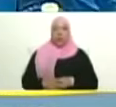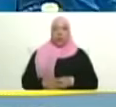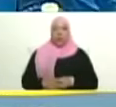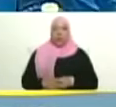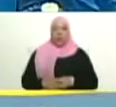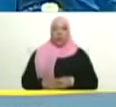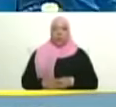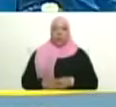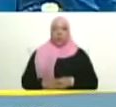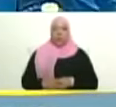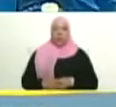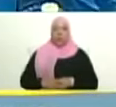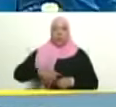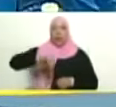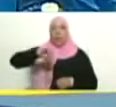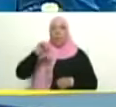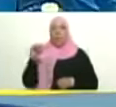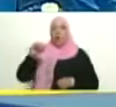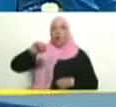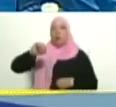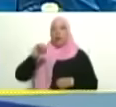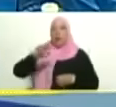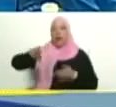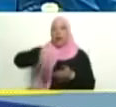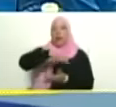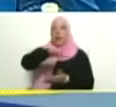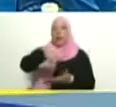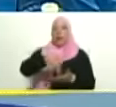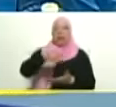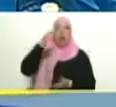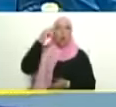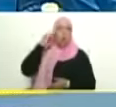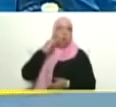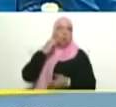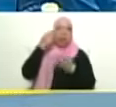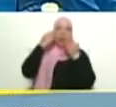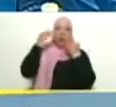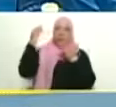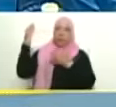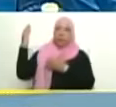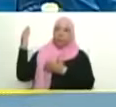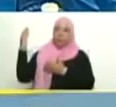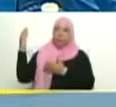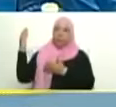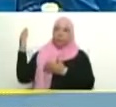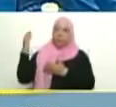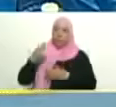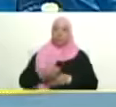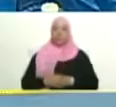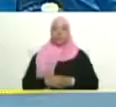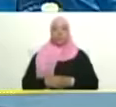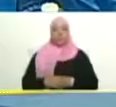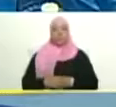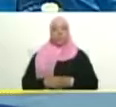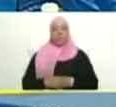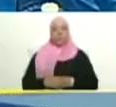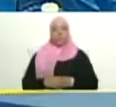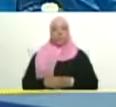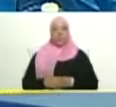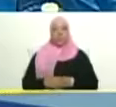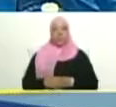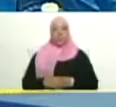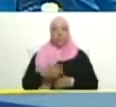al comandante de la Policía Nacional Bolivariana, general Santiago, al